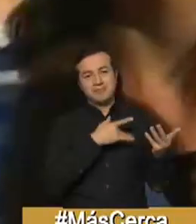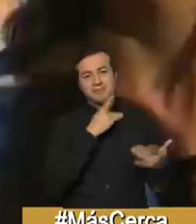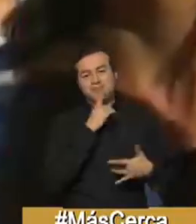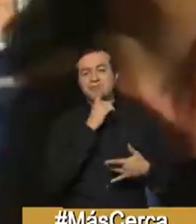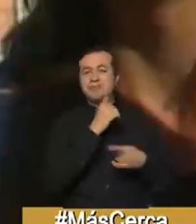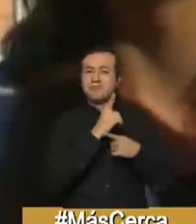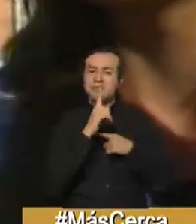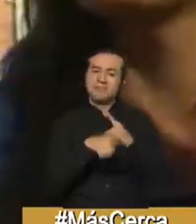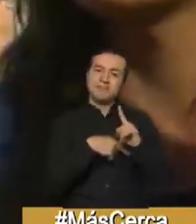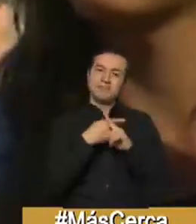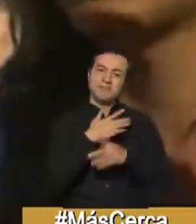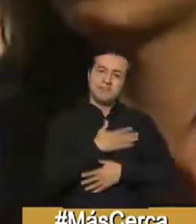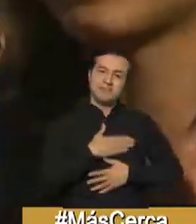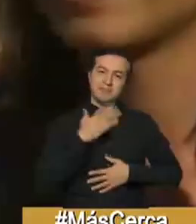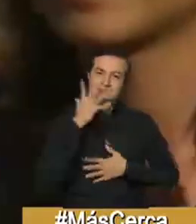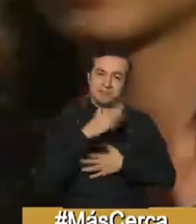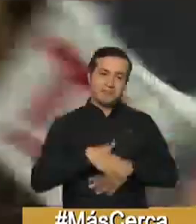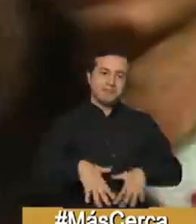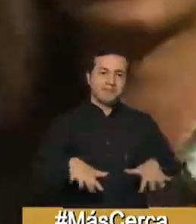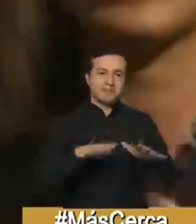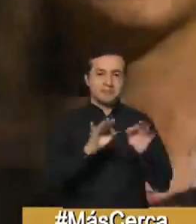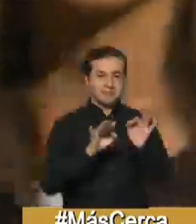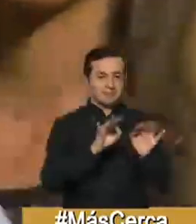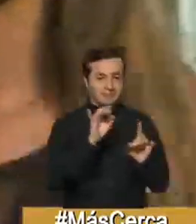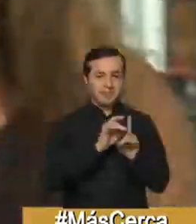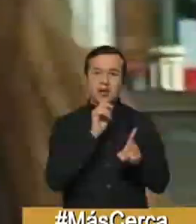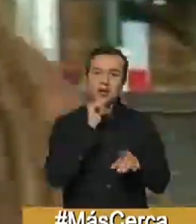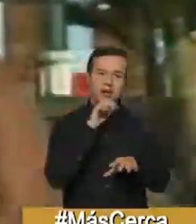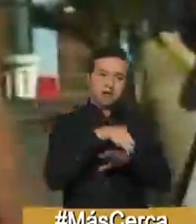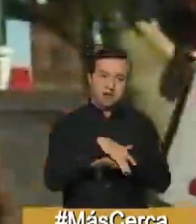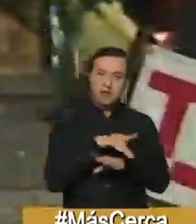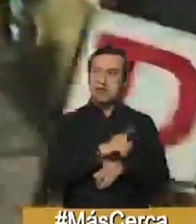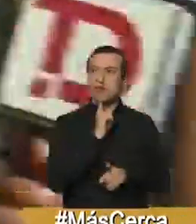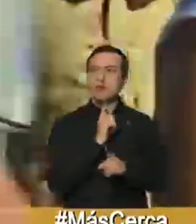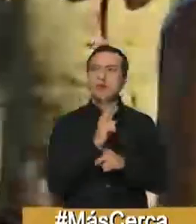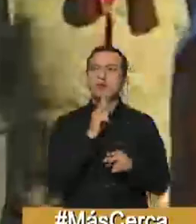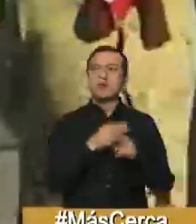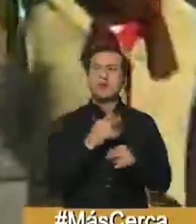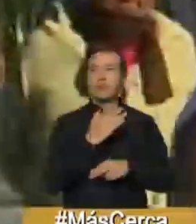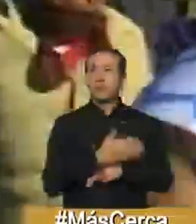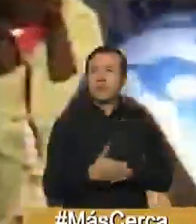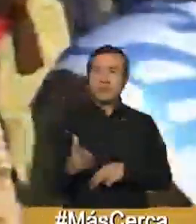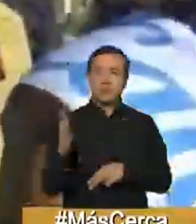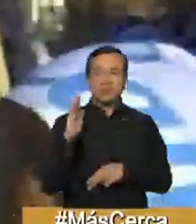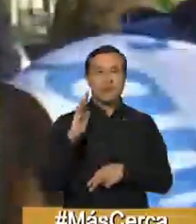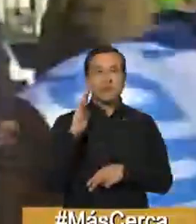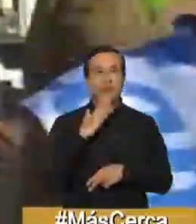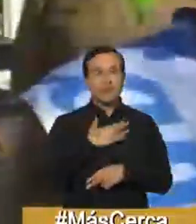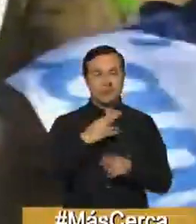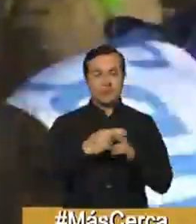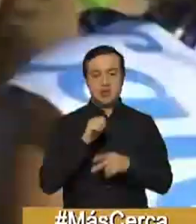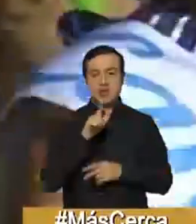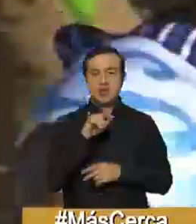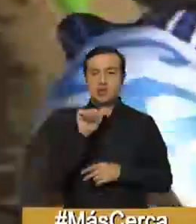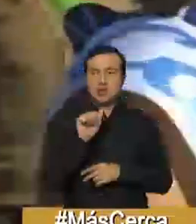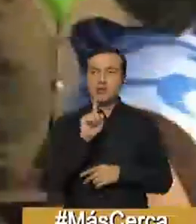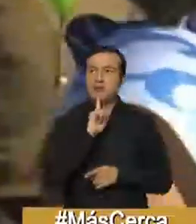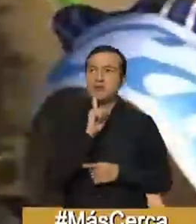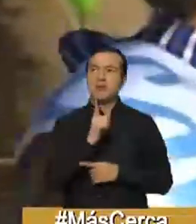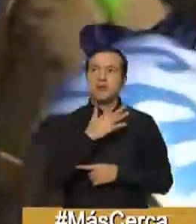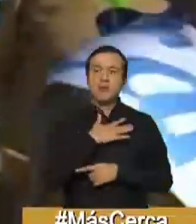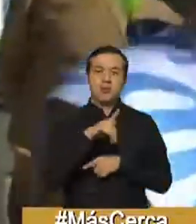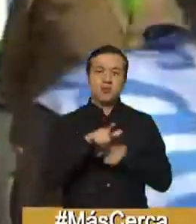también aparte disfrutar las maravillas del cantón. Perfecto, las cascadas. Acá, ¿cuál es su nombre? Hola, mi nombre es Alicia Valladares y mi